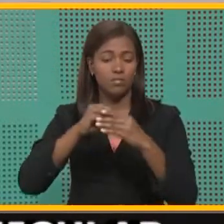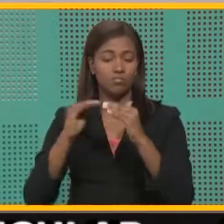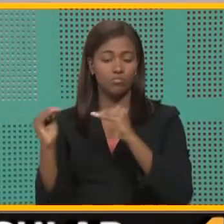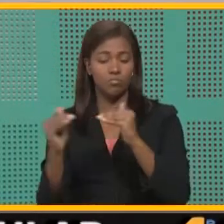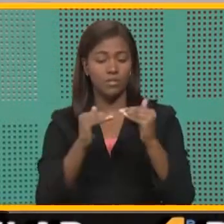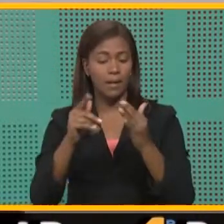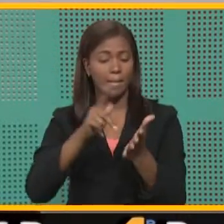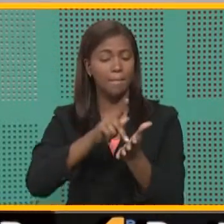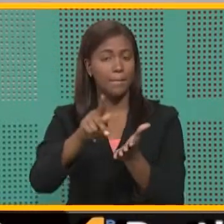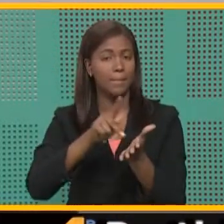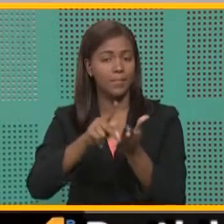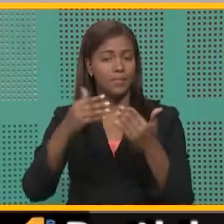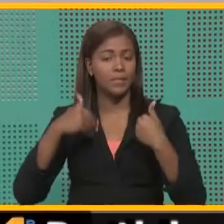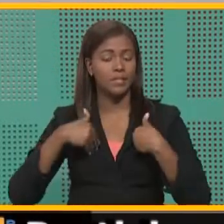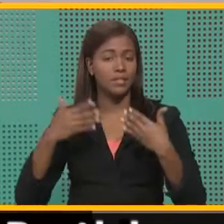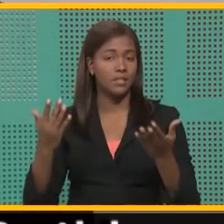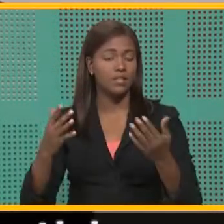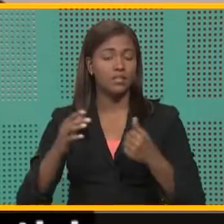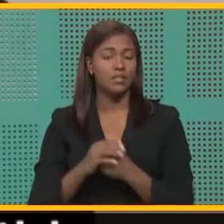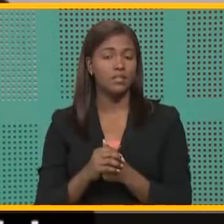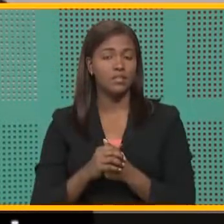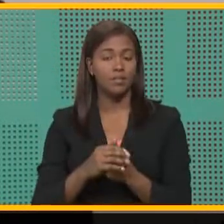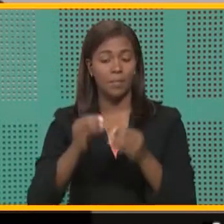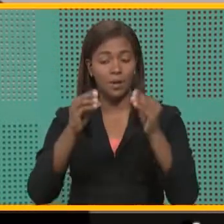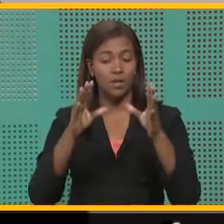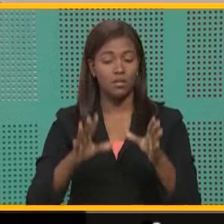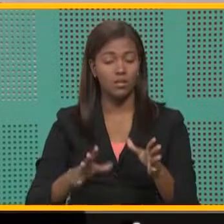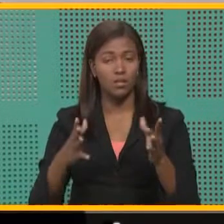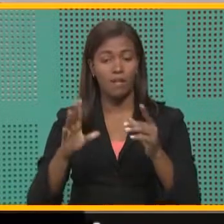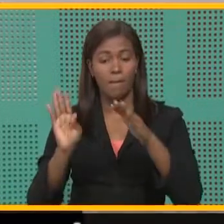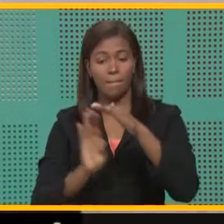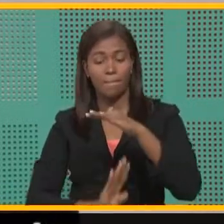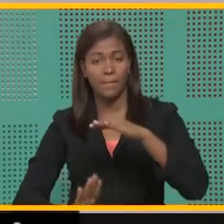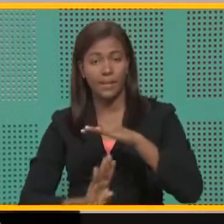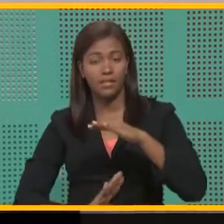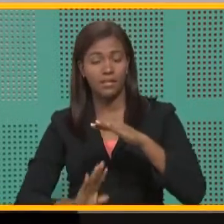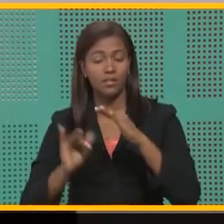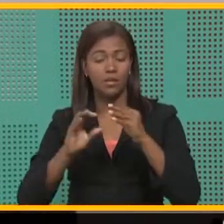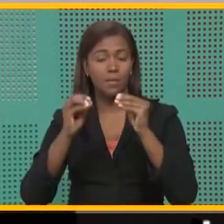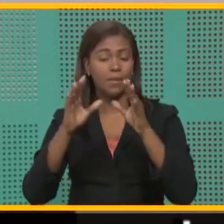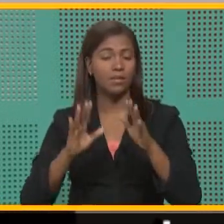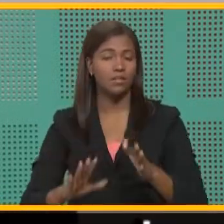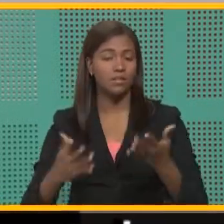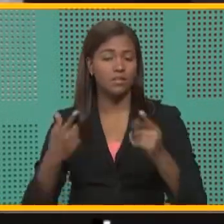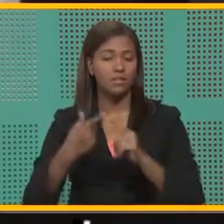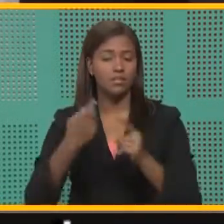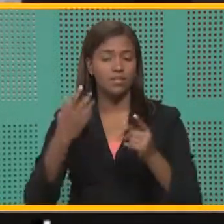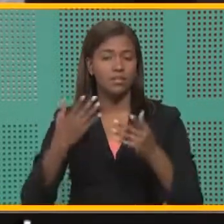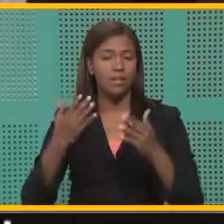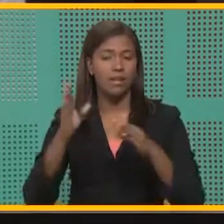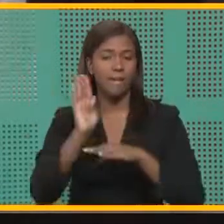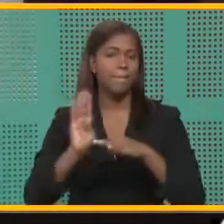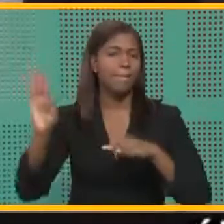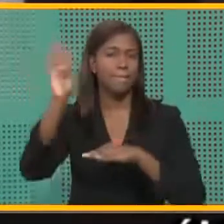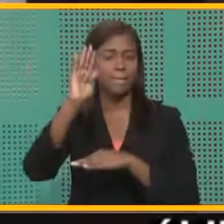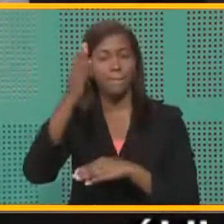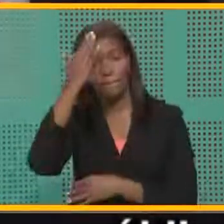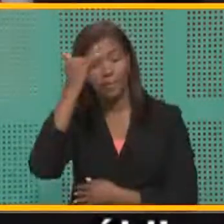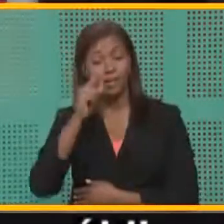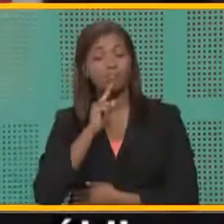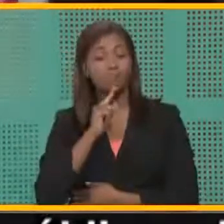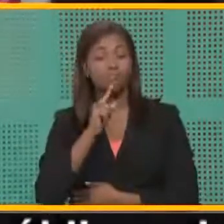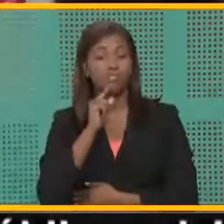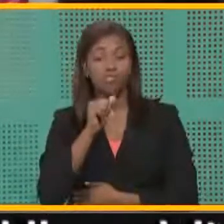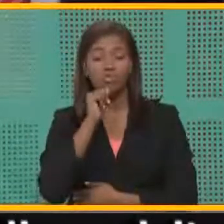igualado el salario de maestros de básica y maestros de media, porque en verdad